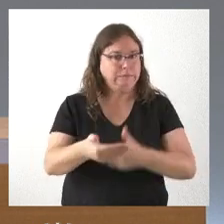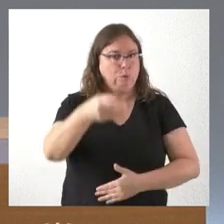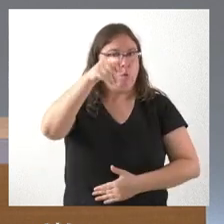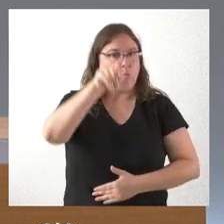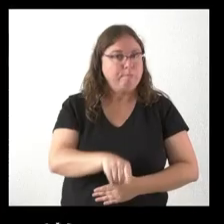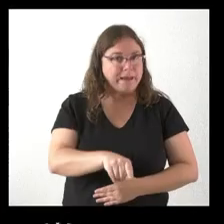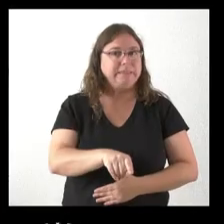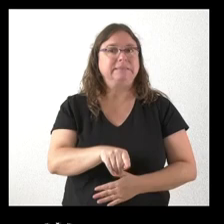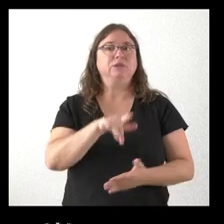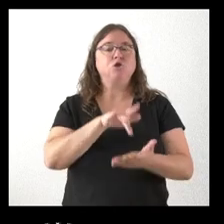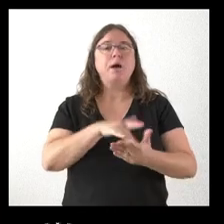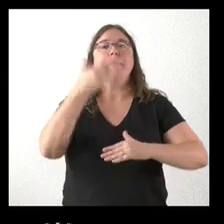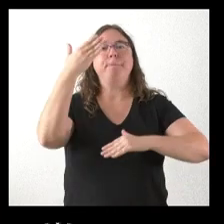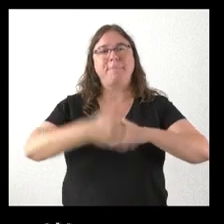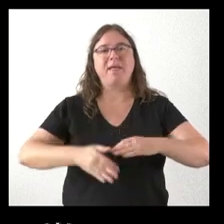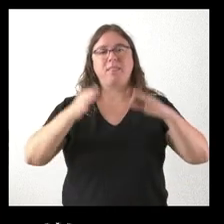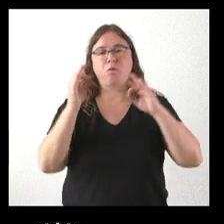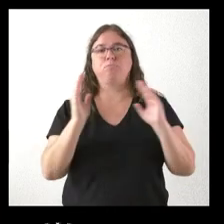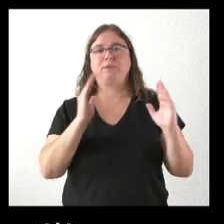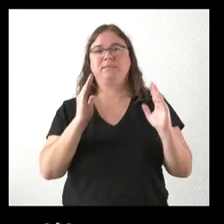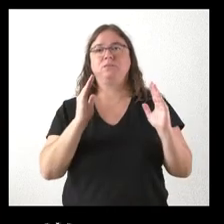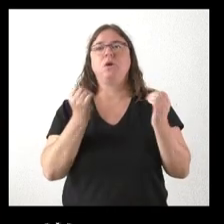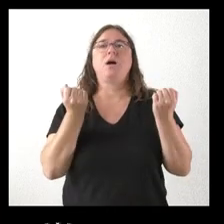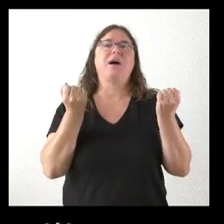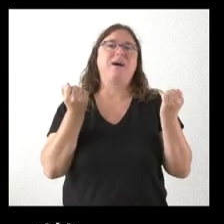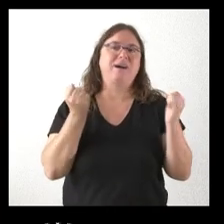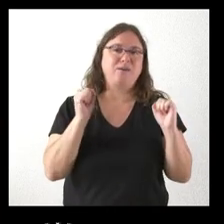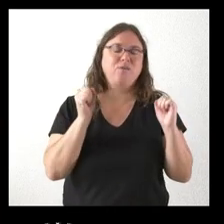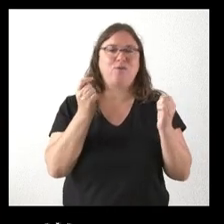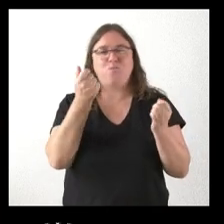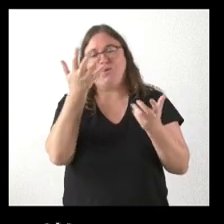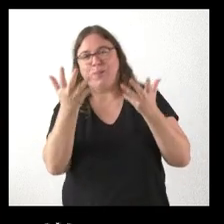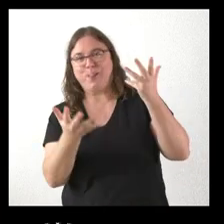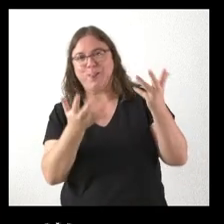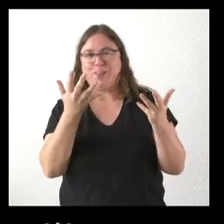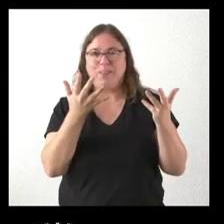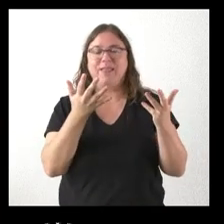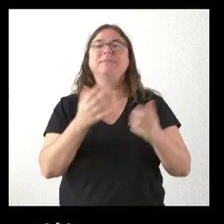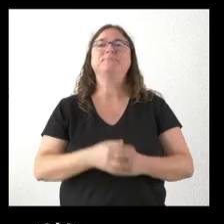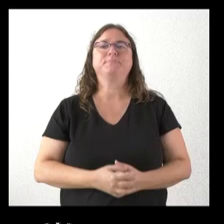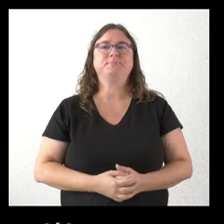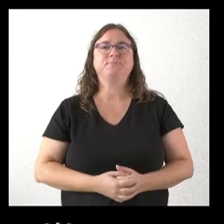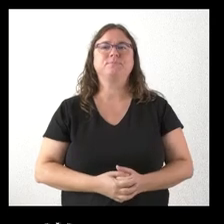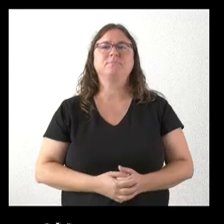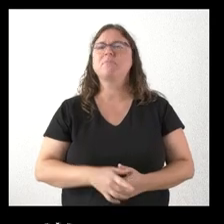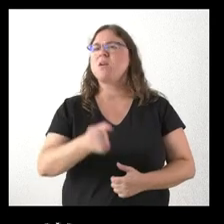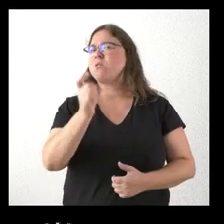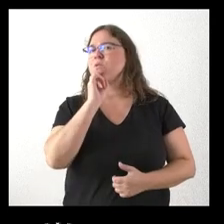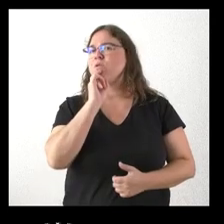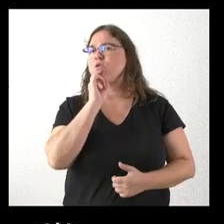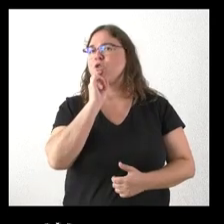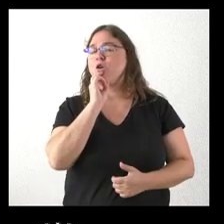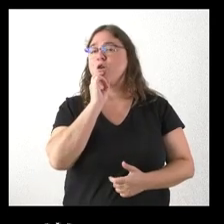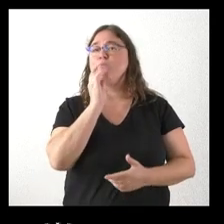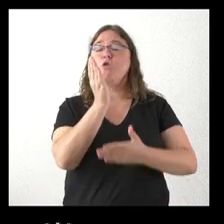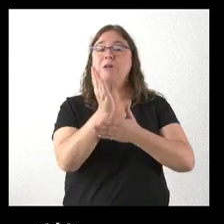cumpliera el plazo previsto Aunque bueno se ha quedado un poco así en los últimos años como de cerca está Castilla